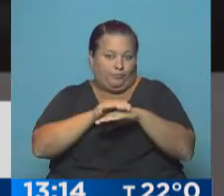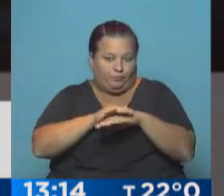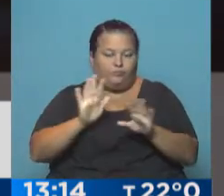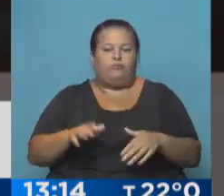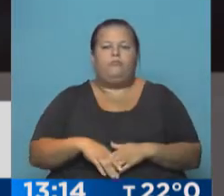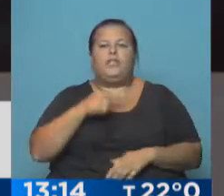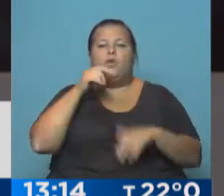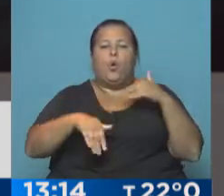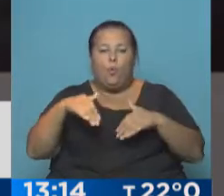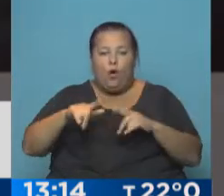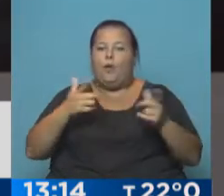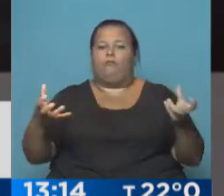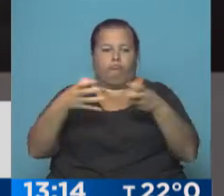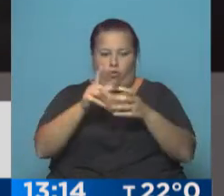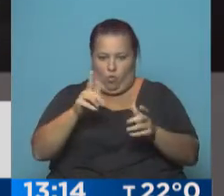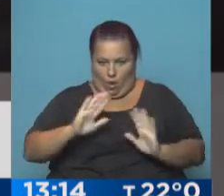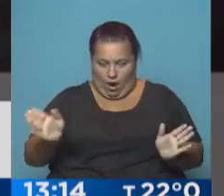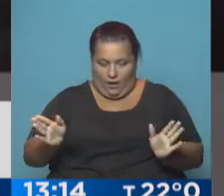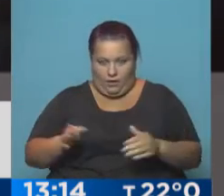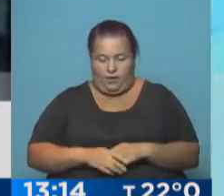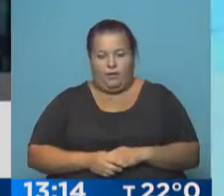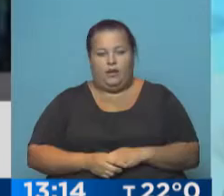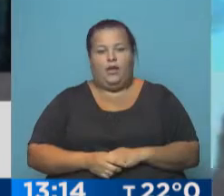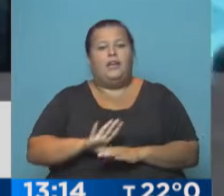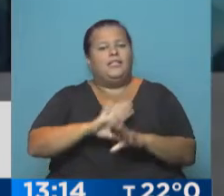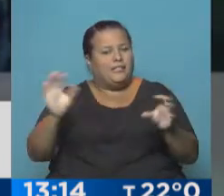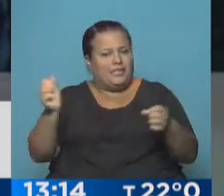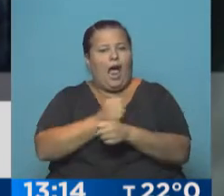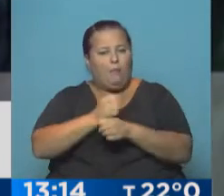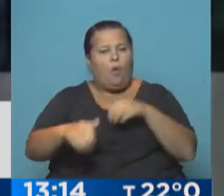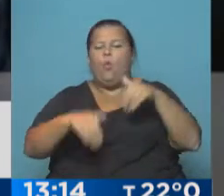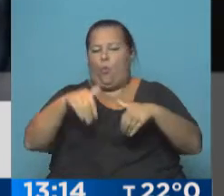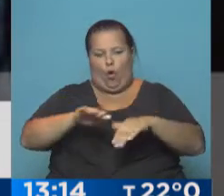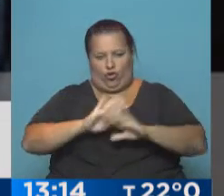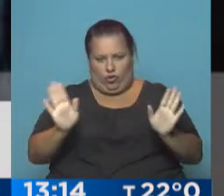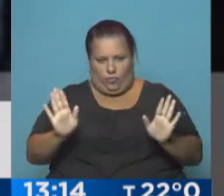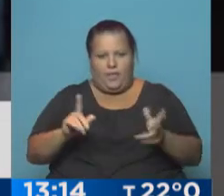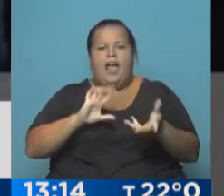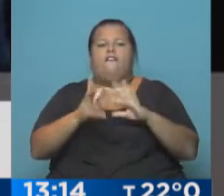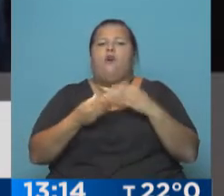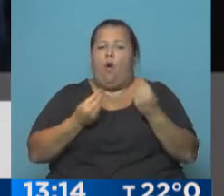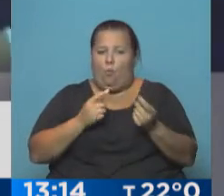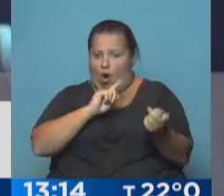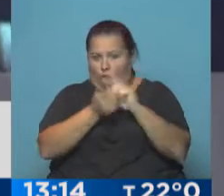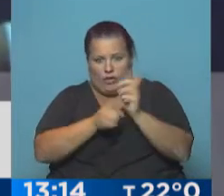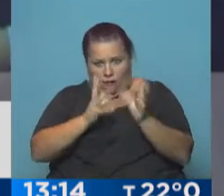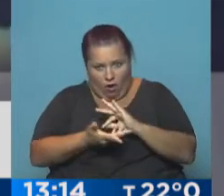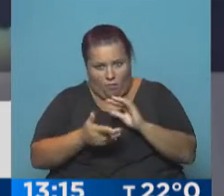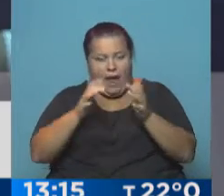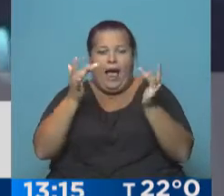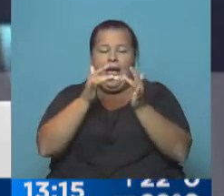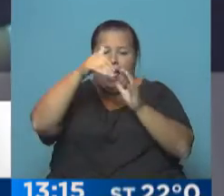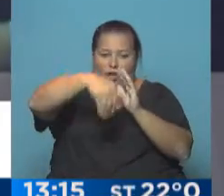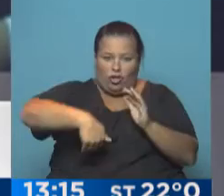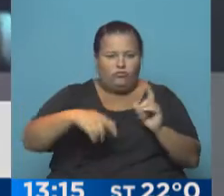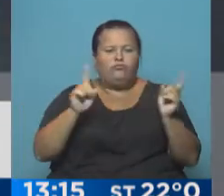que hay elección y no hay unidad. Lo que está confirmado es que hay elección. ¿El método cuál va a ser? ¿Lo van a cambiar? ¿Va a ser electrónico?